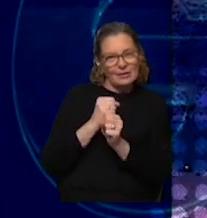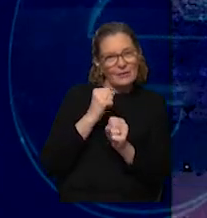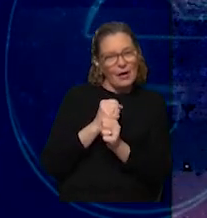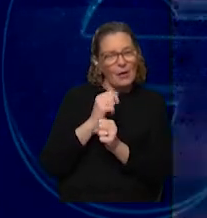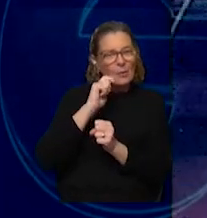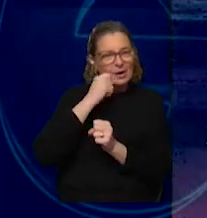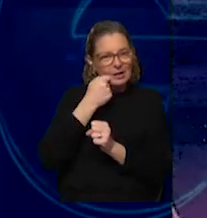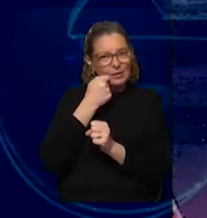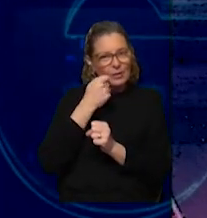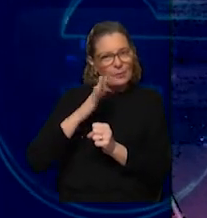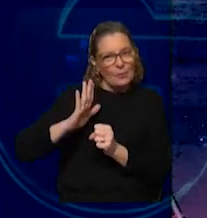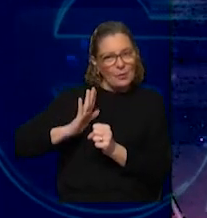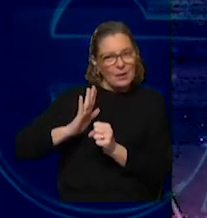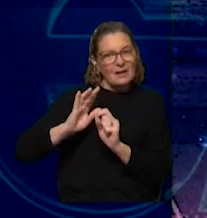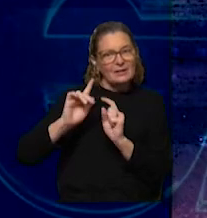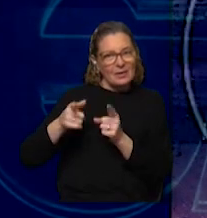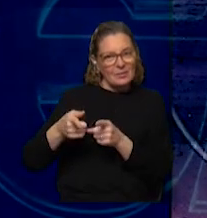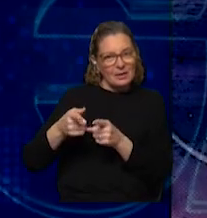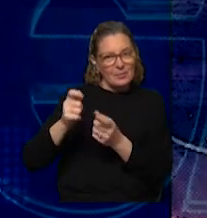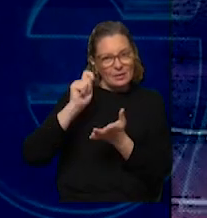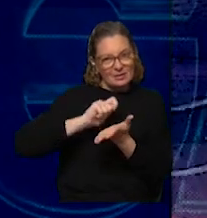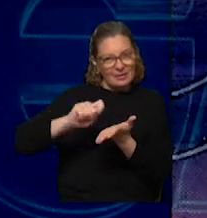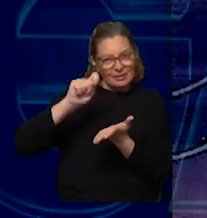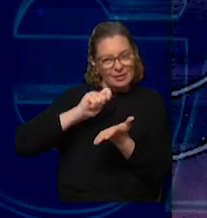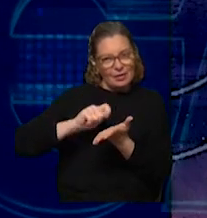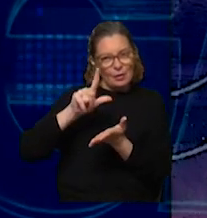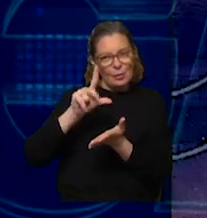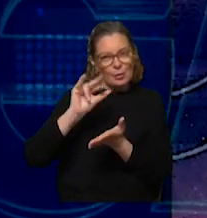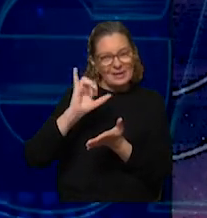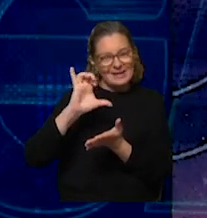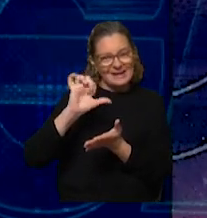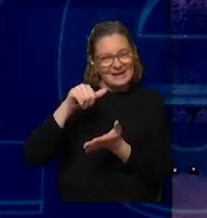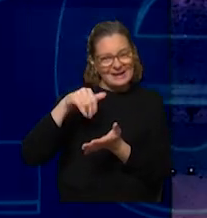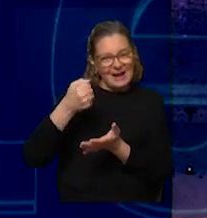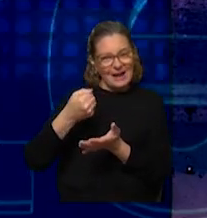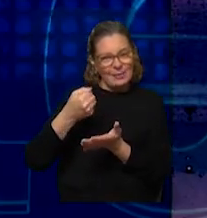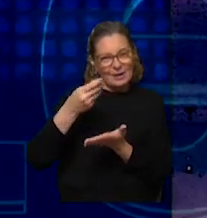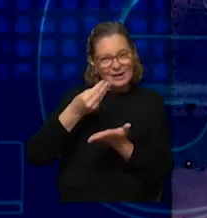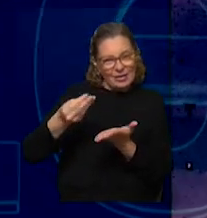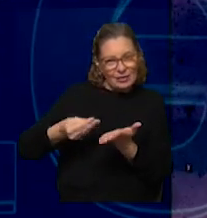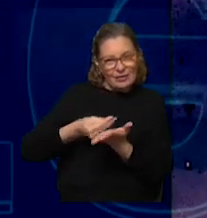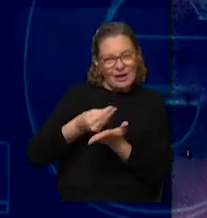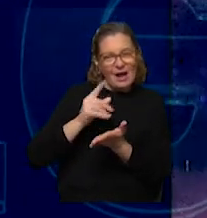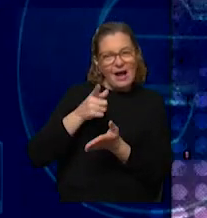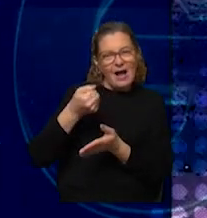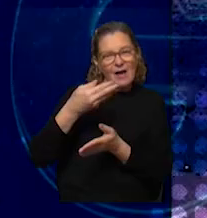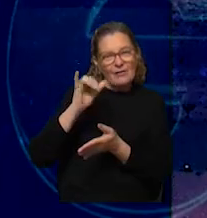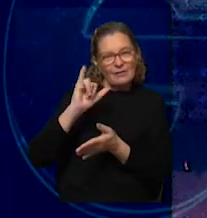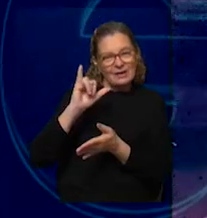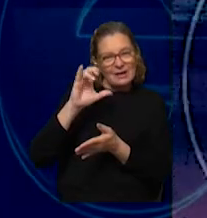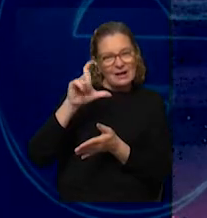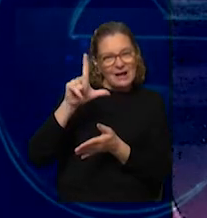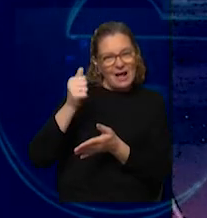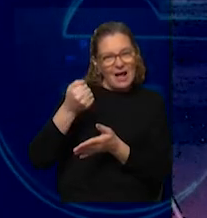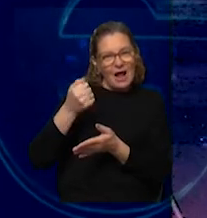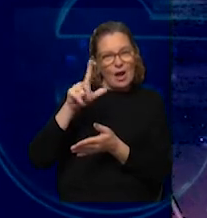entre mujeres también por mi editora luisina Ríos por la diseñadora Gabriela López por la correctora